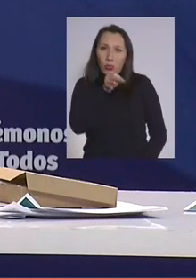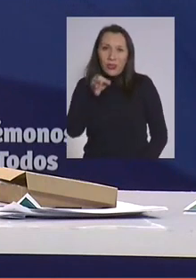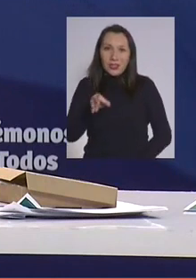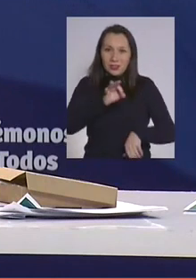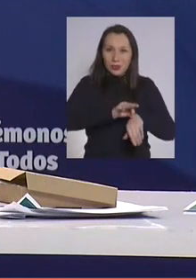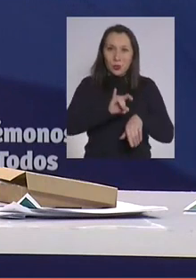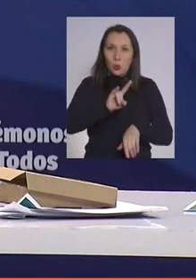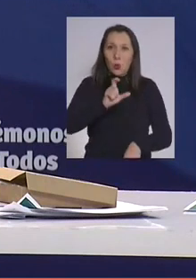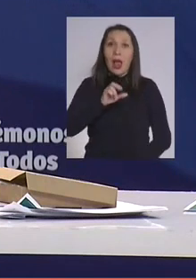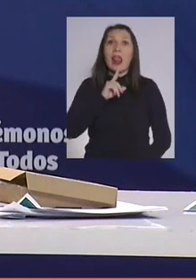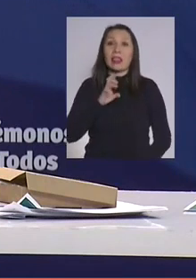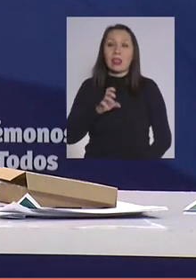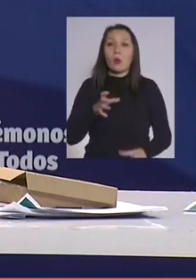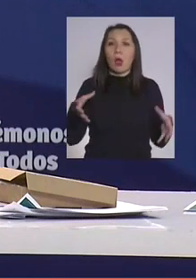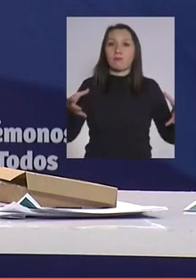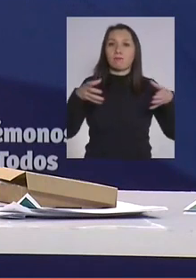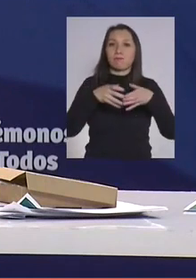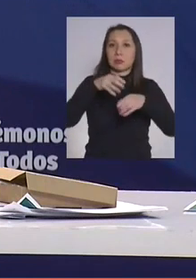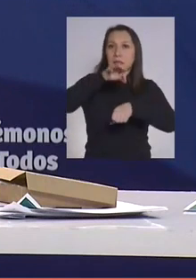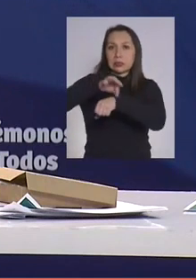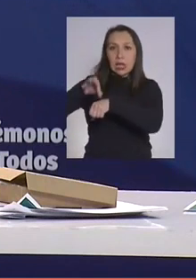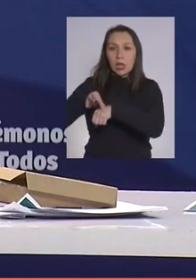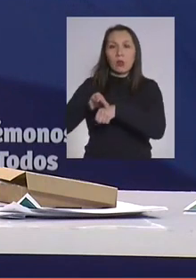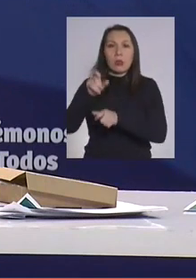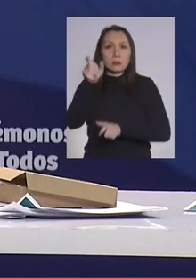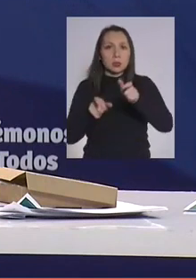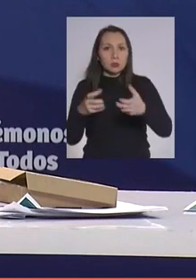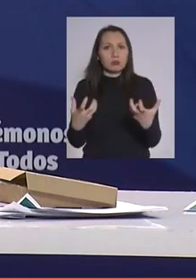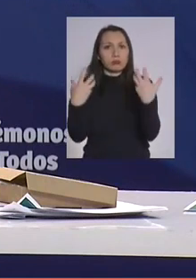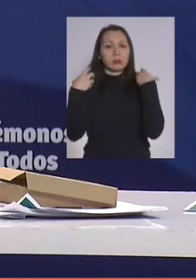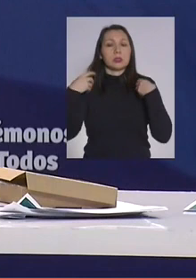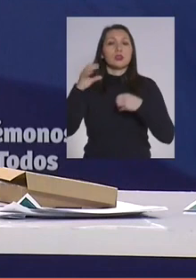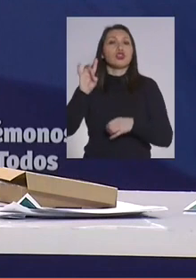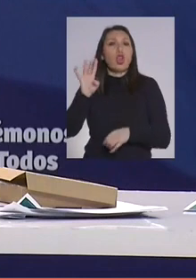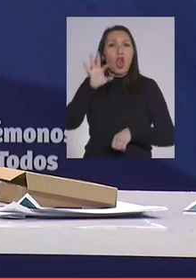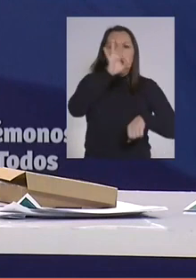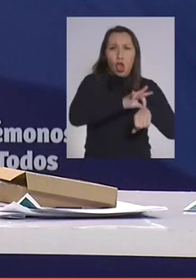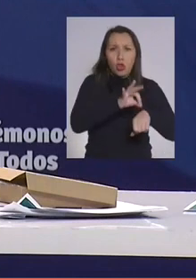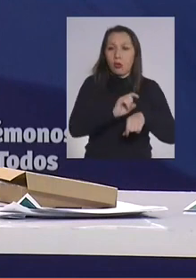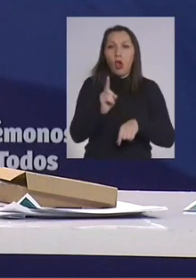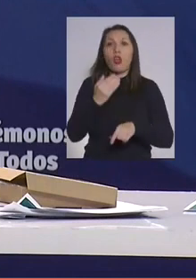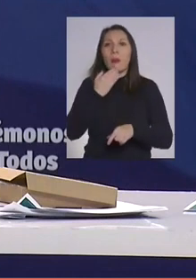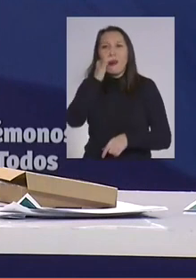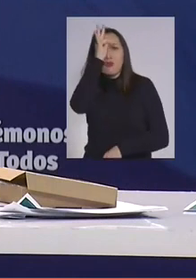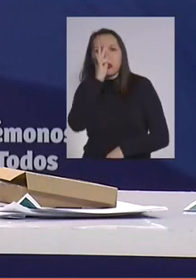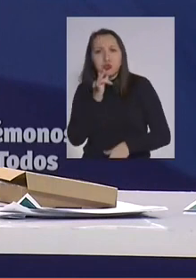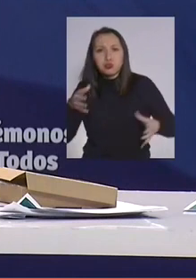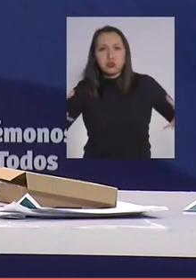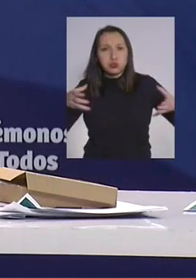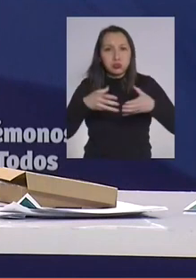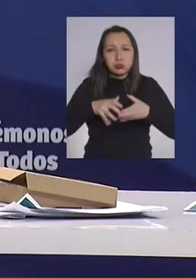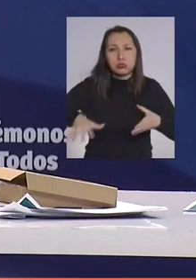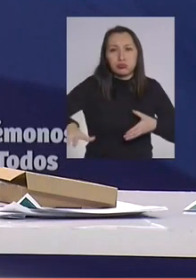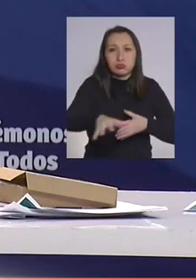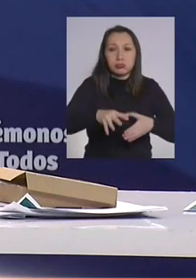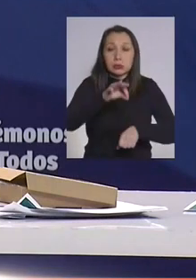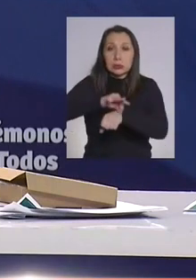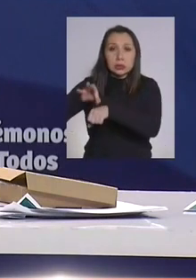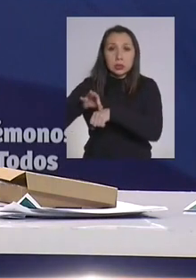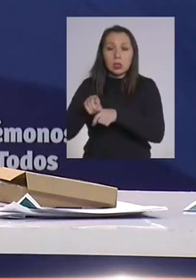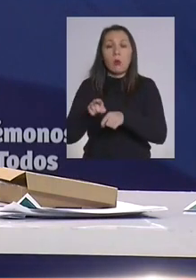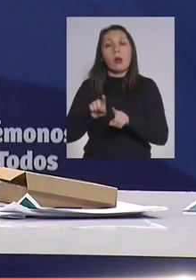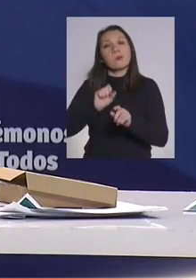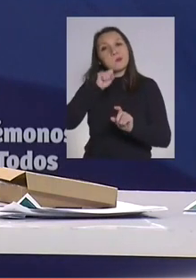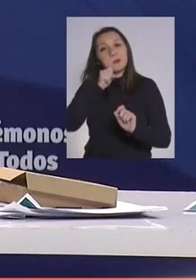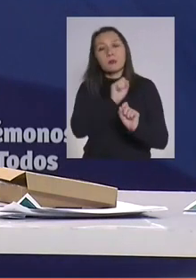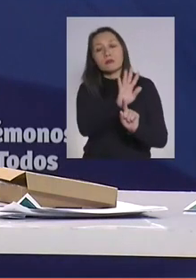el cuerpo de salud los agentes sanitarios no solamente los médicos todo el equipo de salud se pone